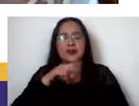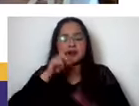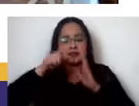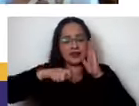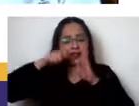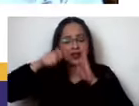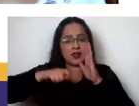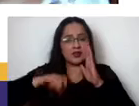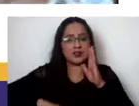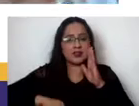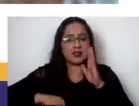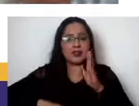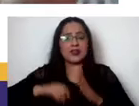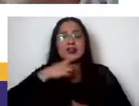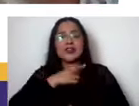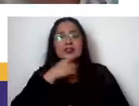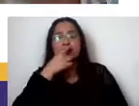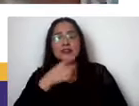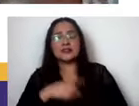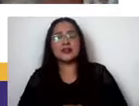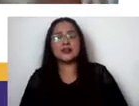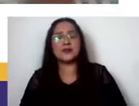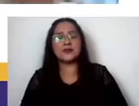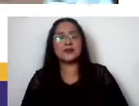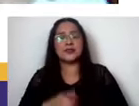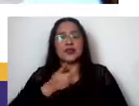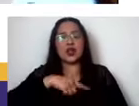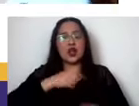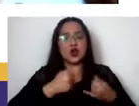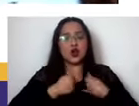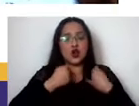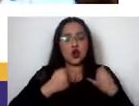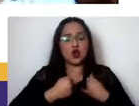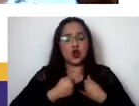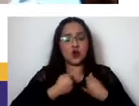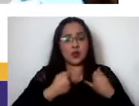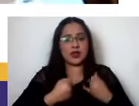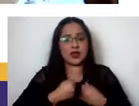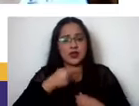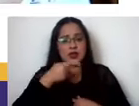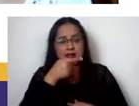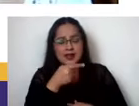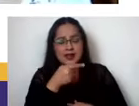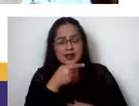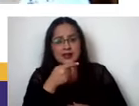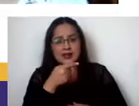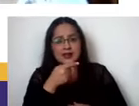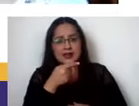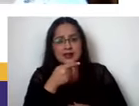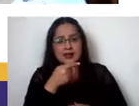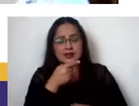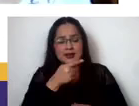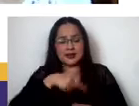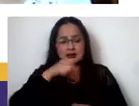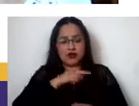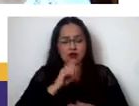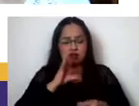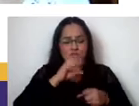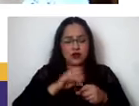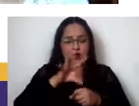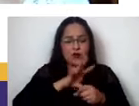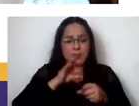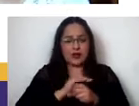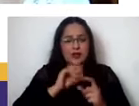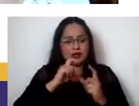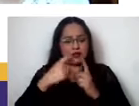que dejar el culto a la juventud, sino empezar a pensar como en el ser humano en su integridad,